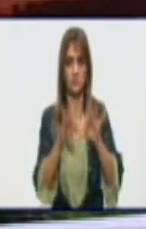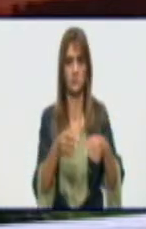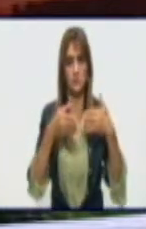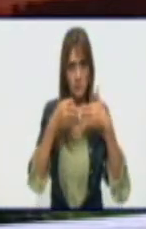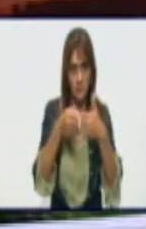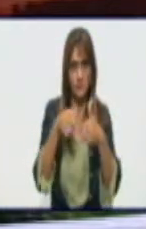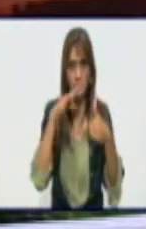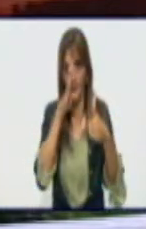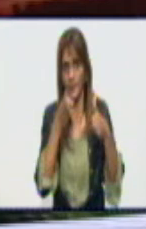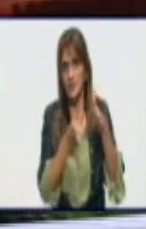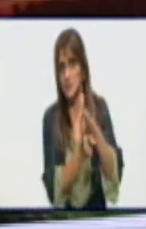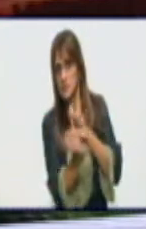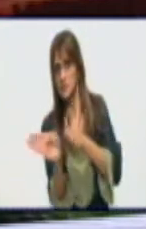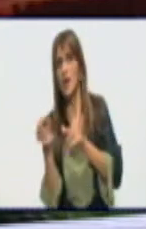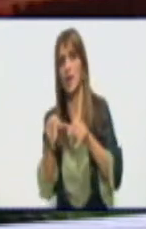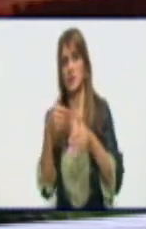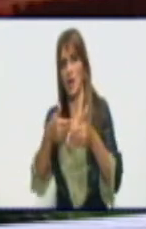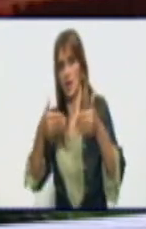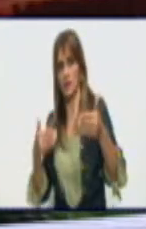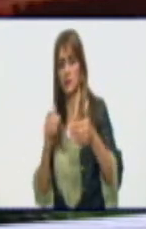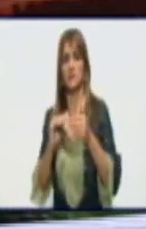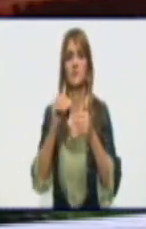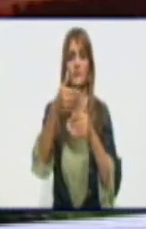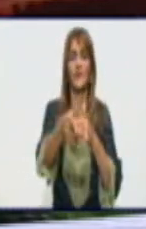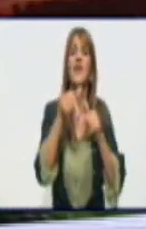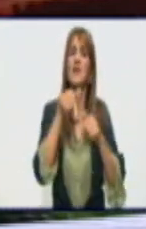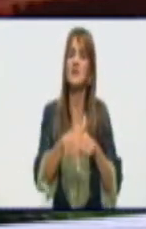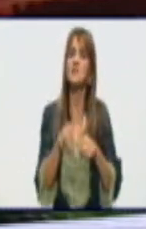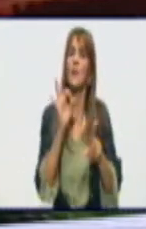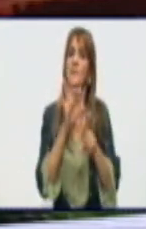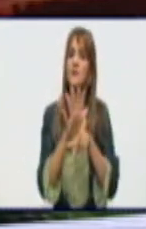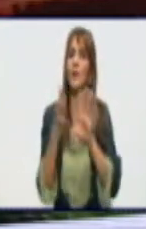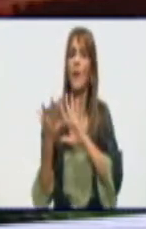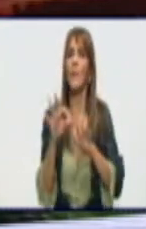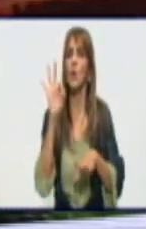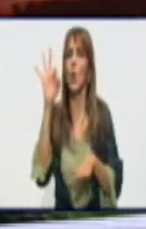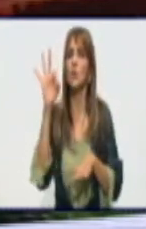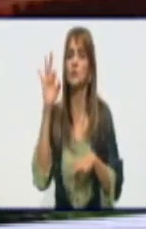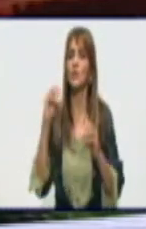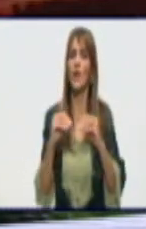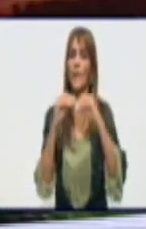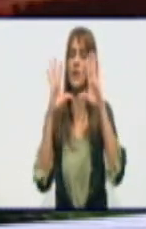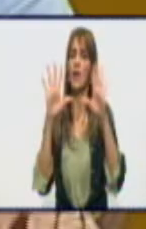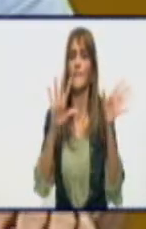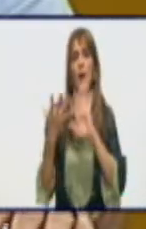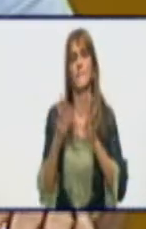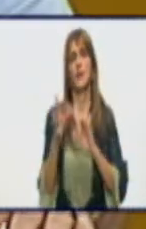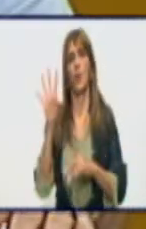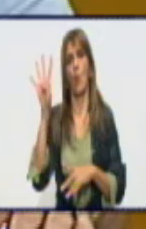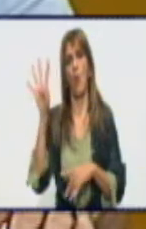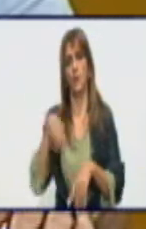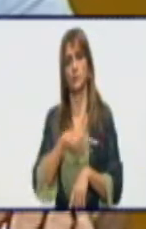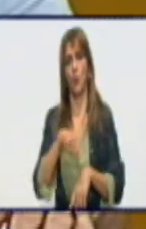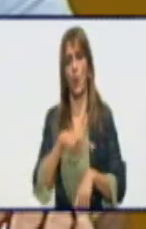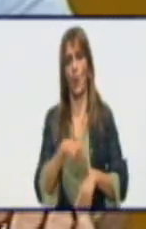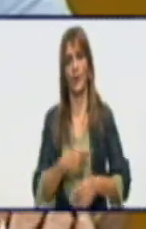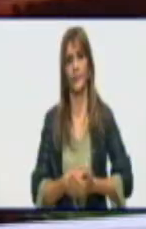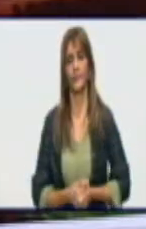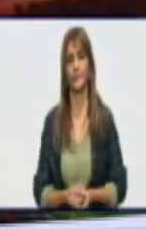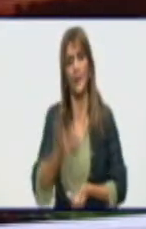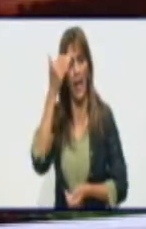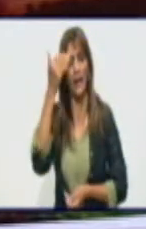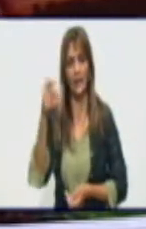otras oportunidades, esta afectación debe comenzar al filo de las 8 de la mañana y no más de 4 horas. Correcto, correcto.